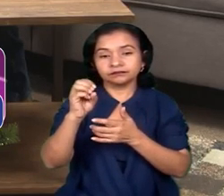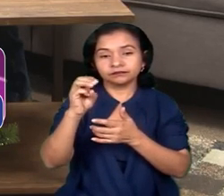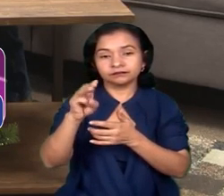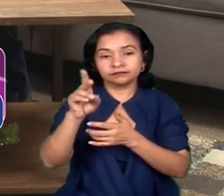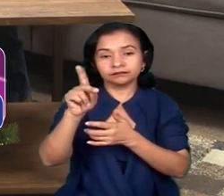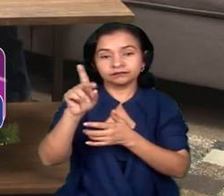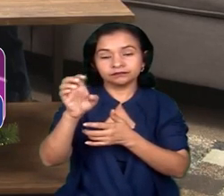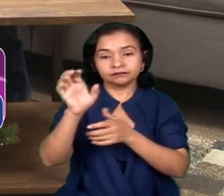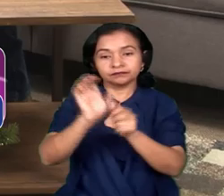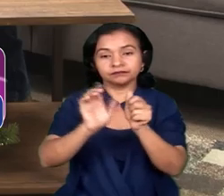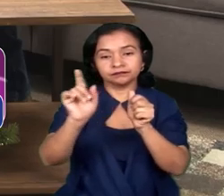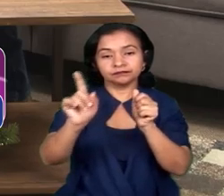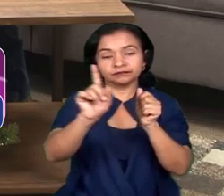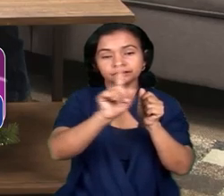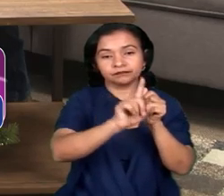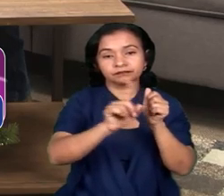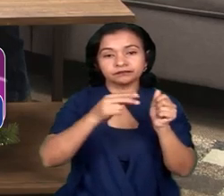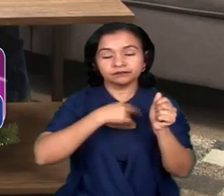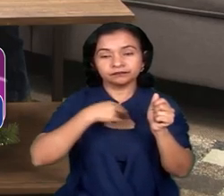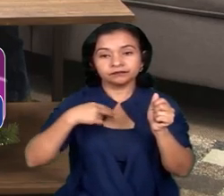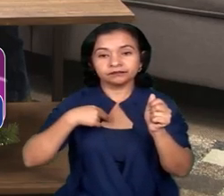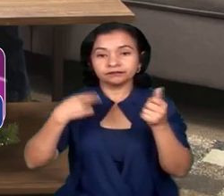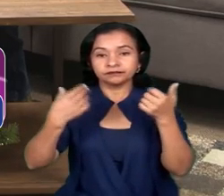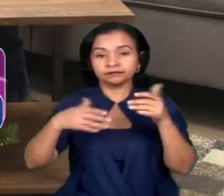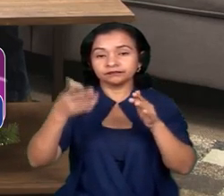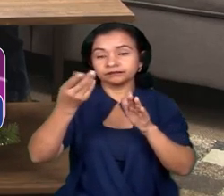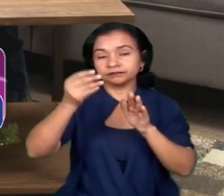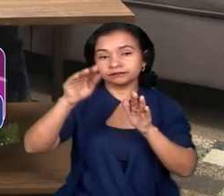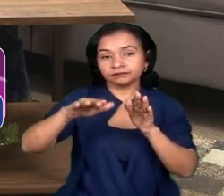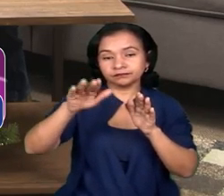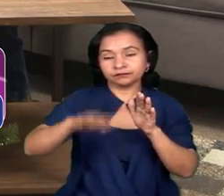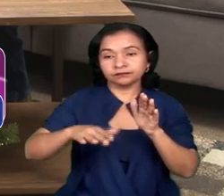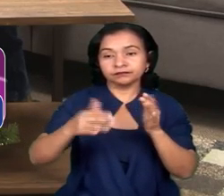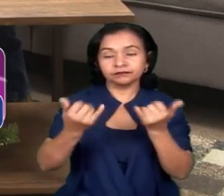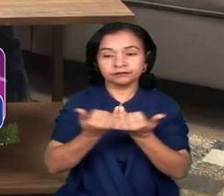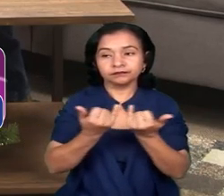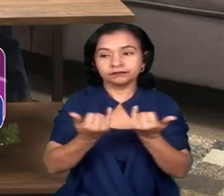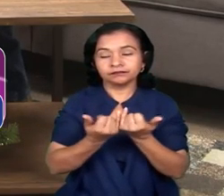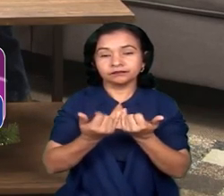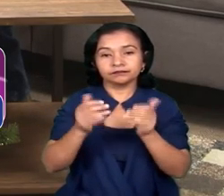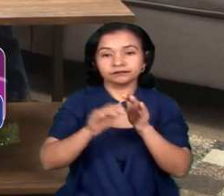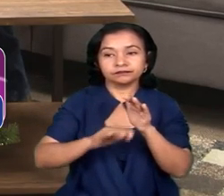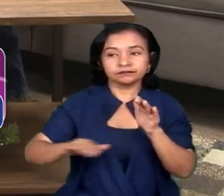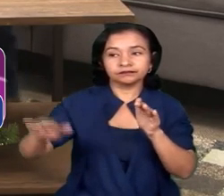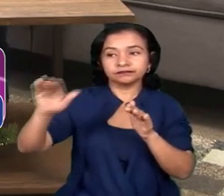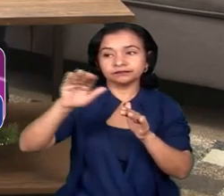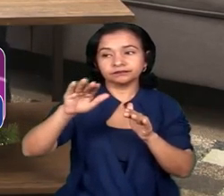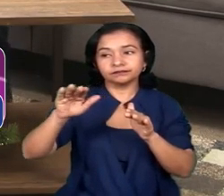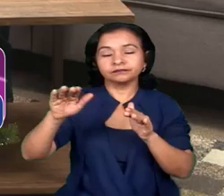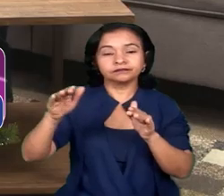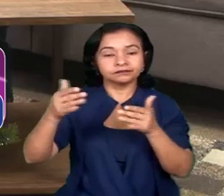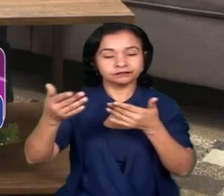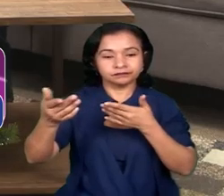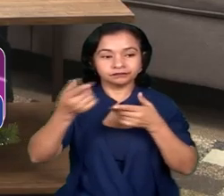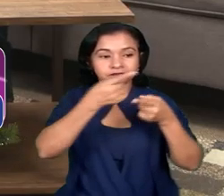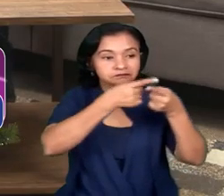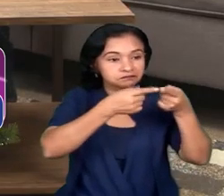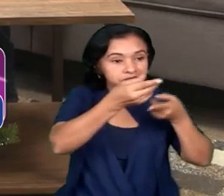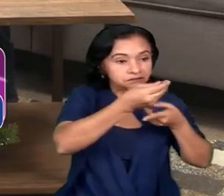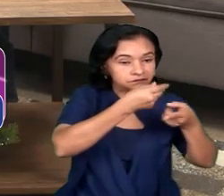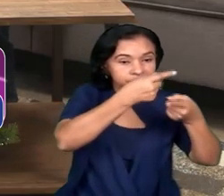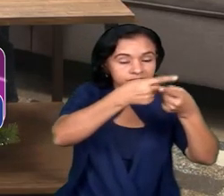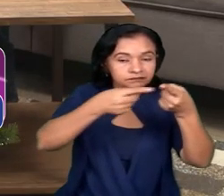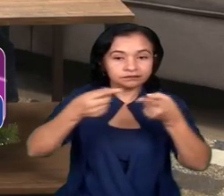cada uno de nosotros, la población, porque va a ser un producto más bajo, con menor precio, además con menos calidad. Y con menos intermediarios, cortar los intermediarios.